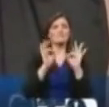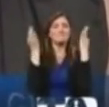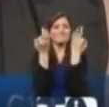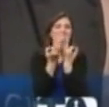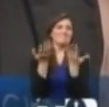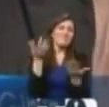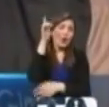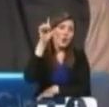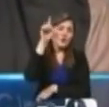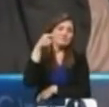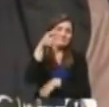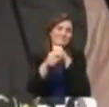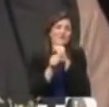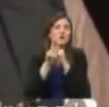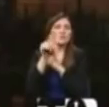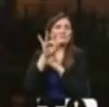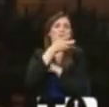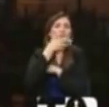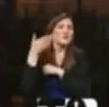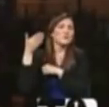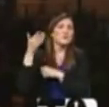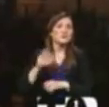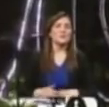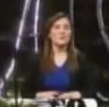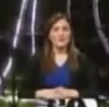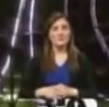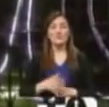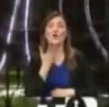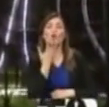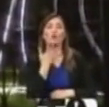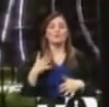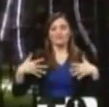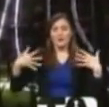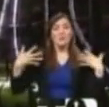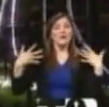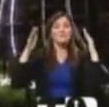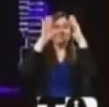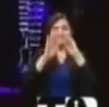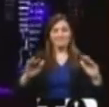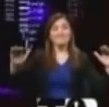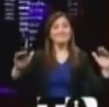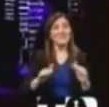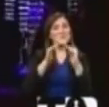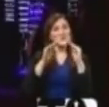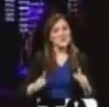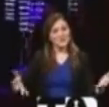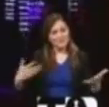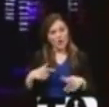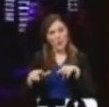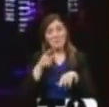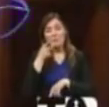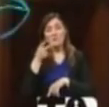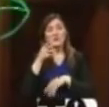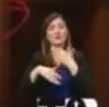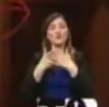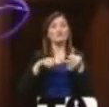Y lógicamente el año que viene confiamos que va a ser mejor. De esta manera el colorido y alegría de la Navidad comienzan a apoderarse de los espacios